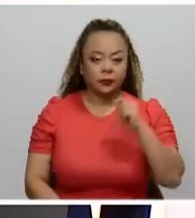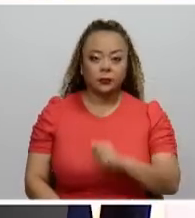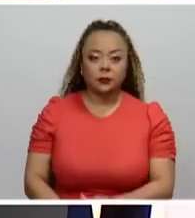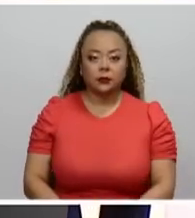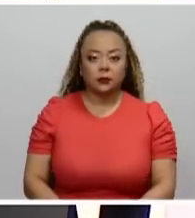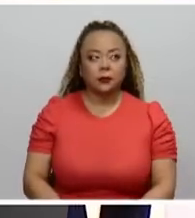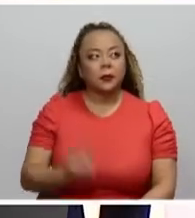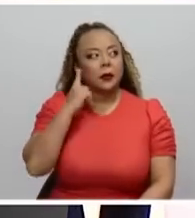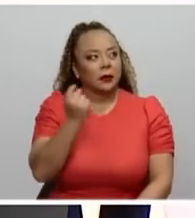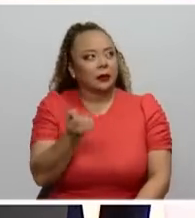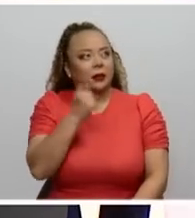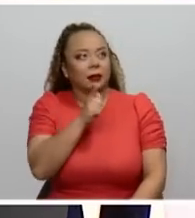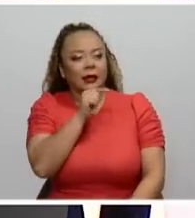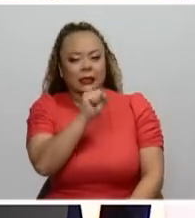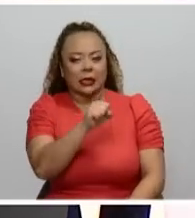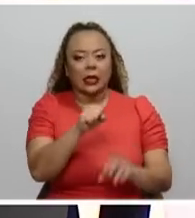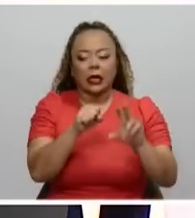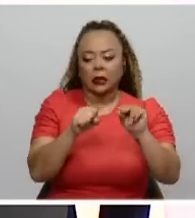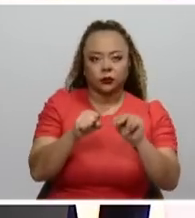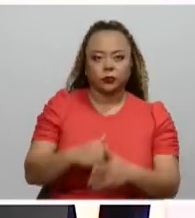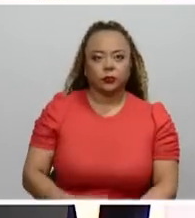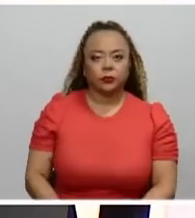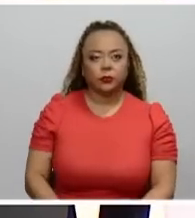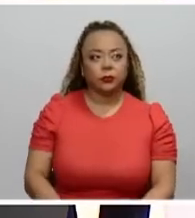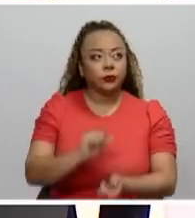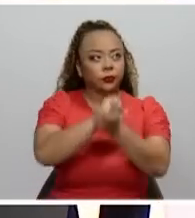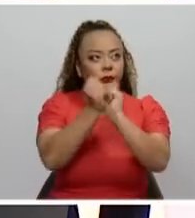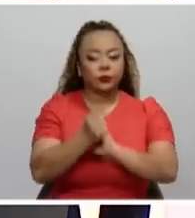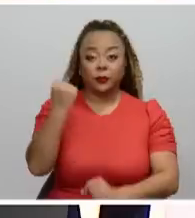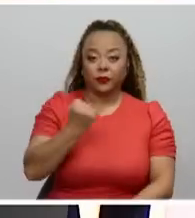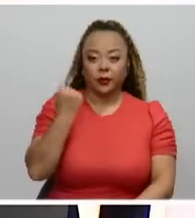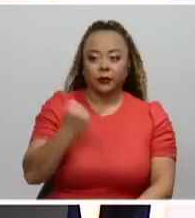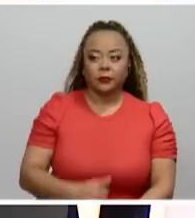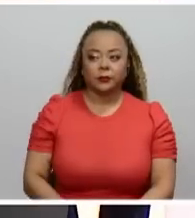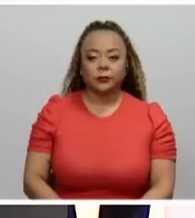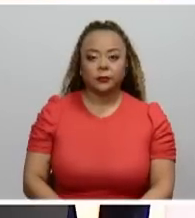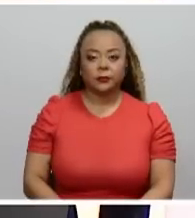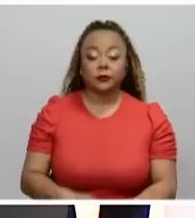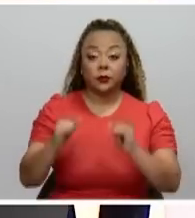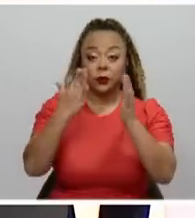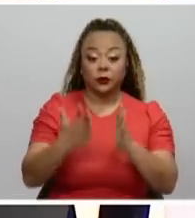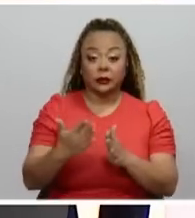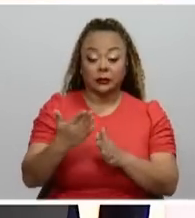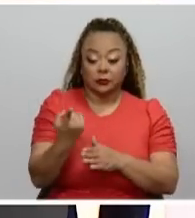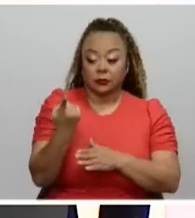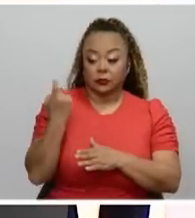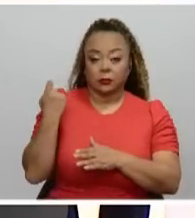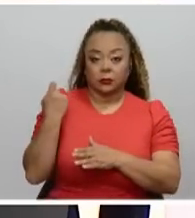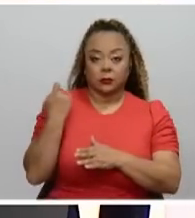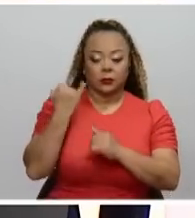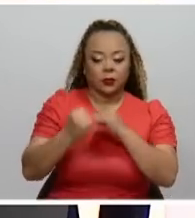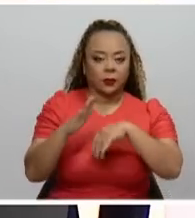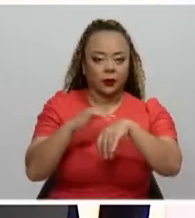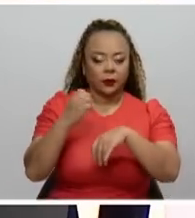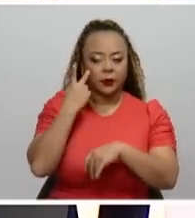quién sí quién no porque la la el cambio es brusco de jugadores que quedan en el camino en las últimas